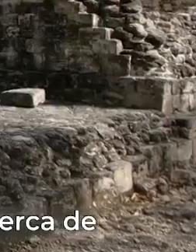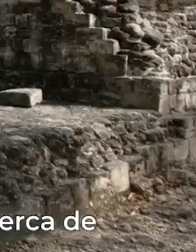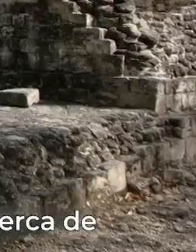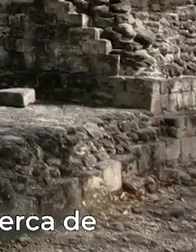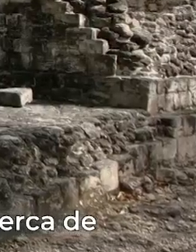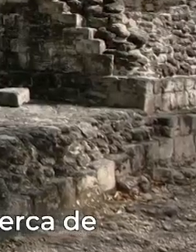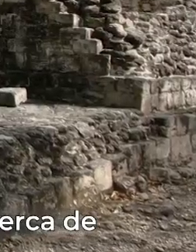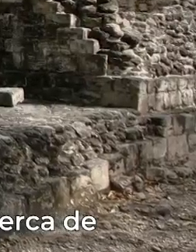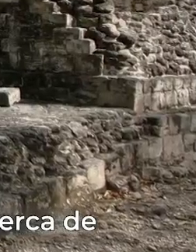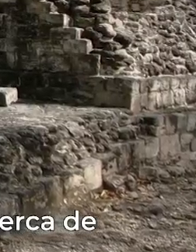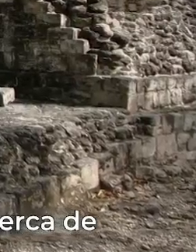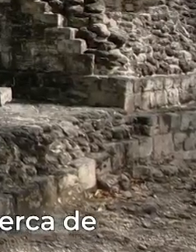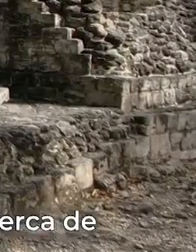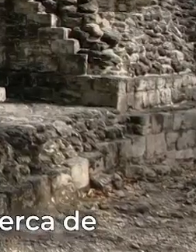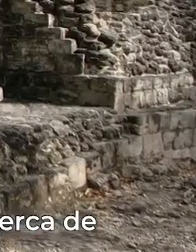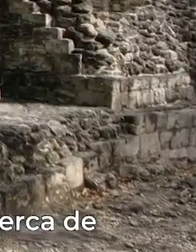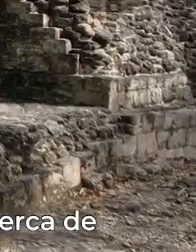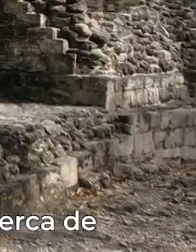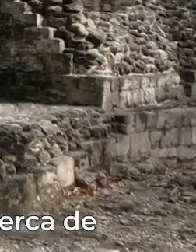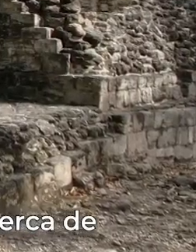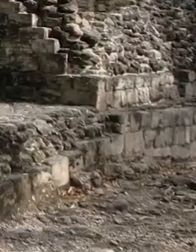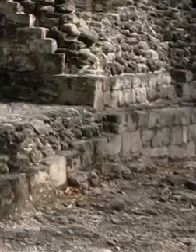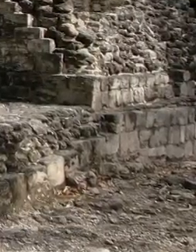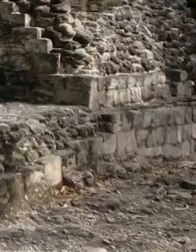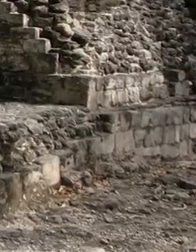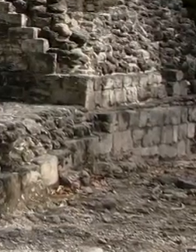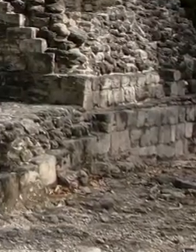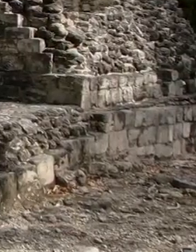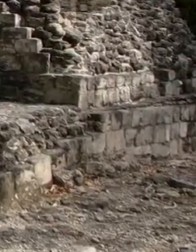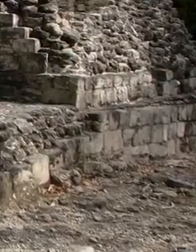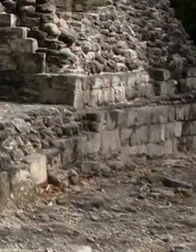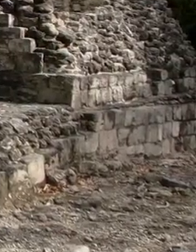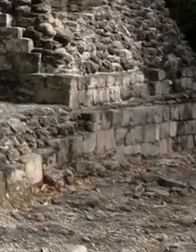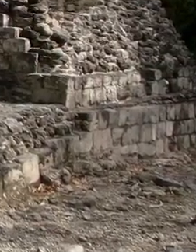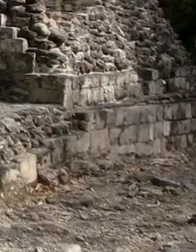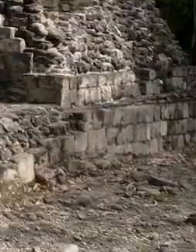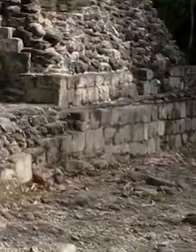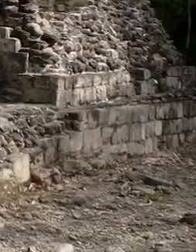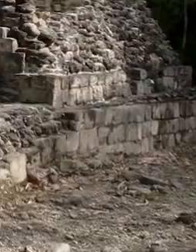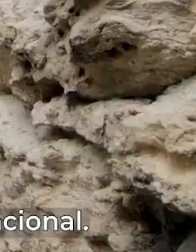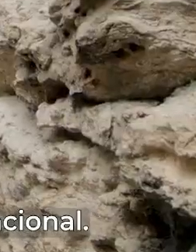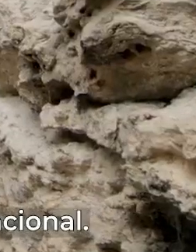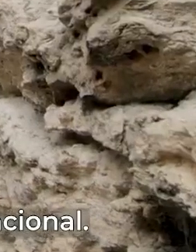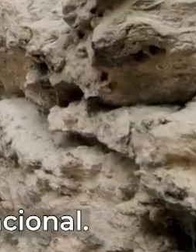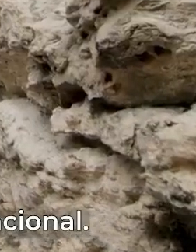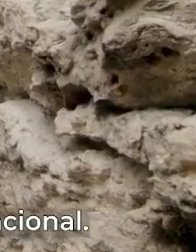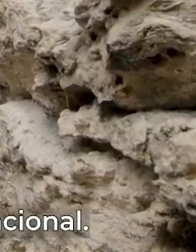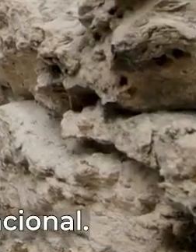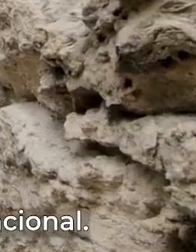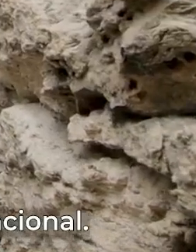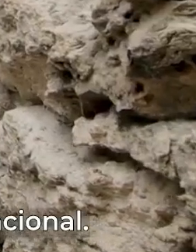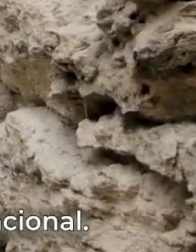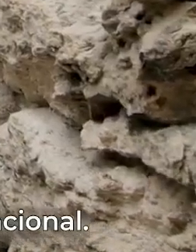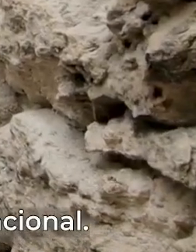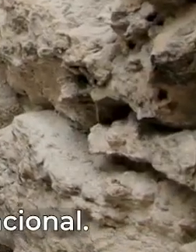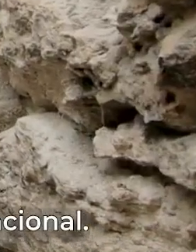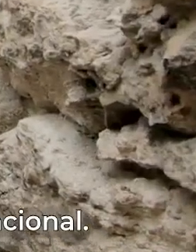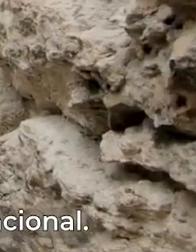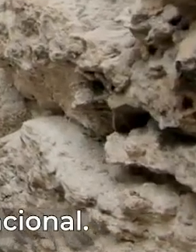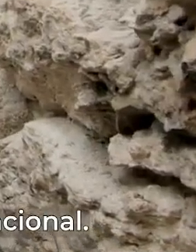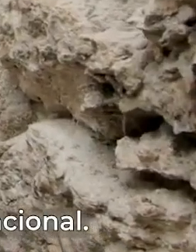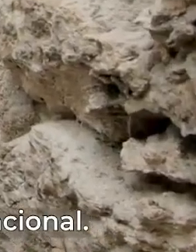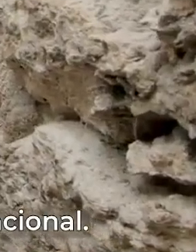La zona arqueológica está conformada por cerca de 25 grupos arquitectónicos y numerosas plataformas de